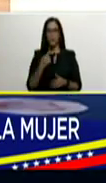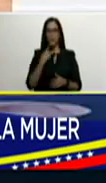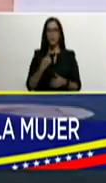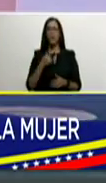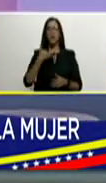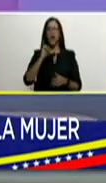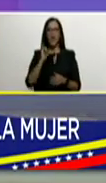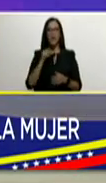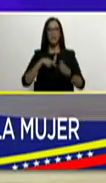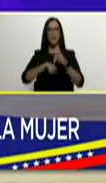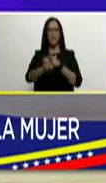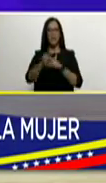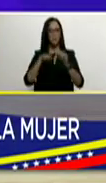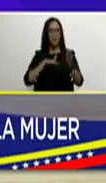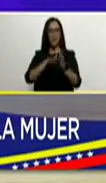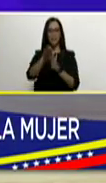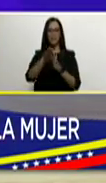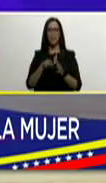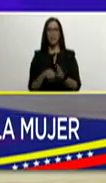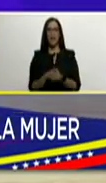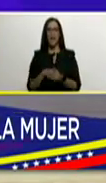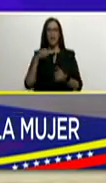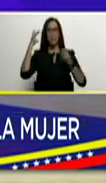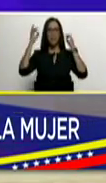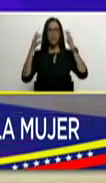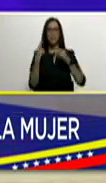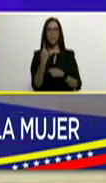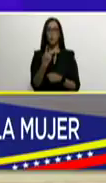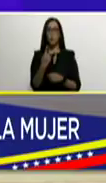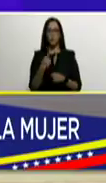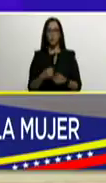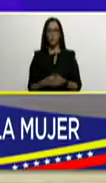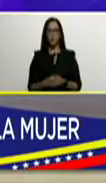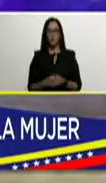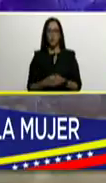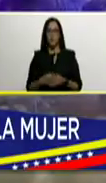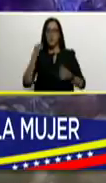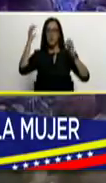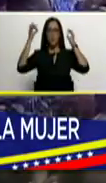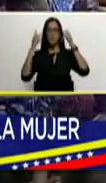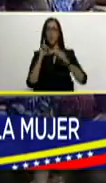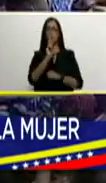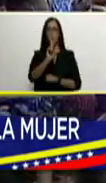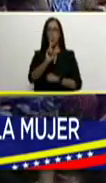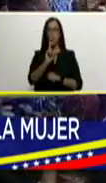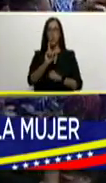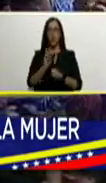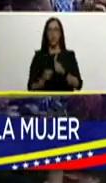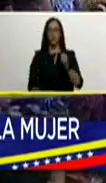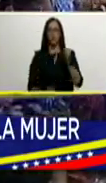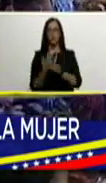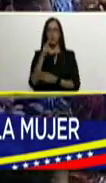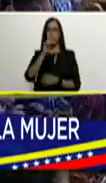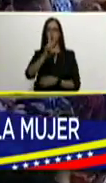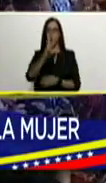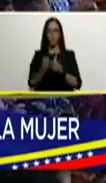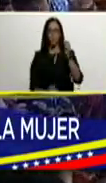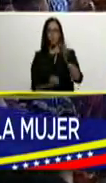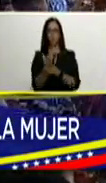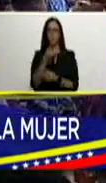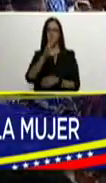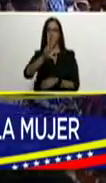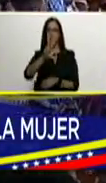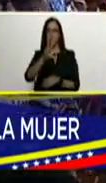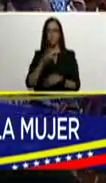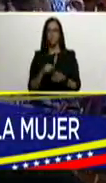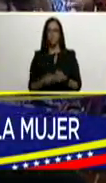hay que salir para adelante, hay que inventarse una, y se inventaron una, y se inventaron dos, y se inventaron